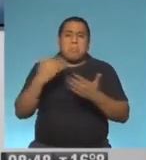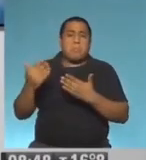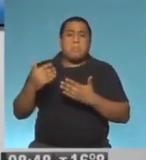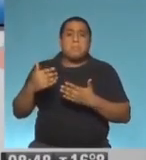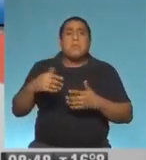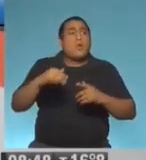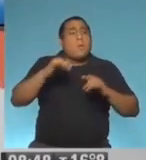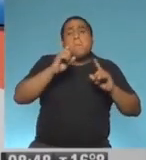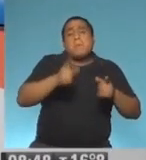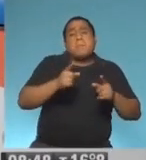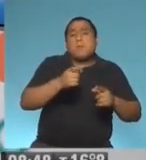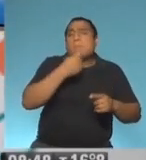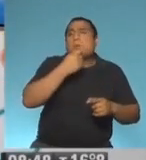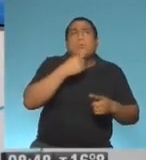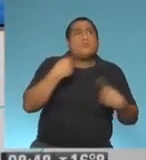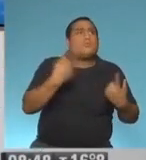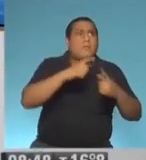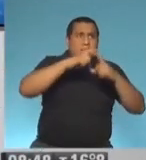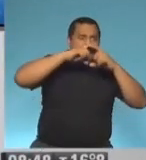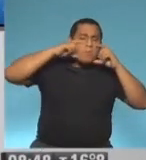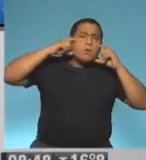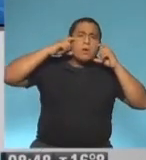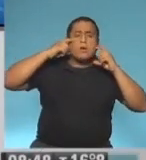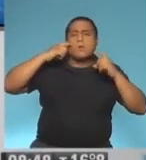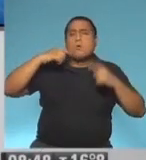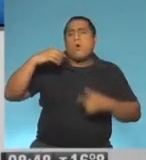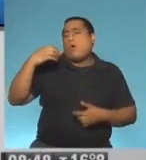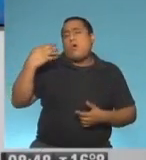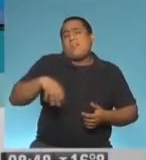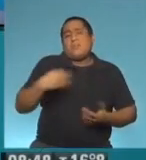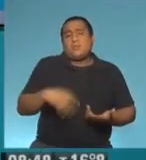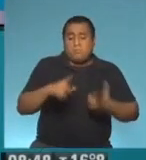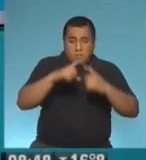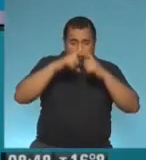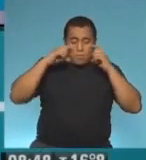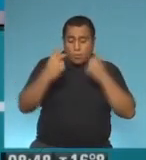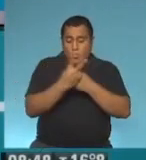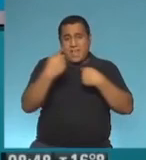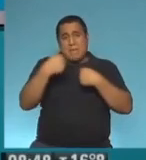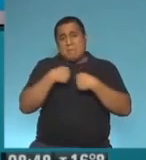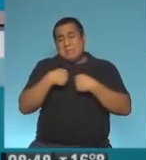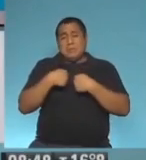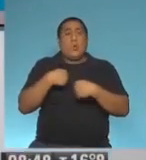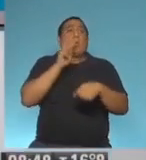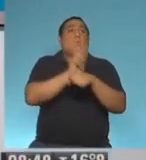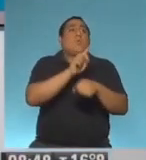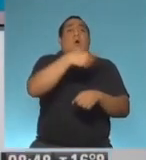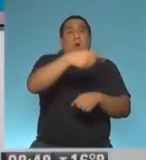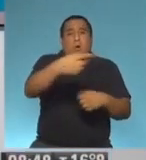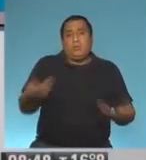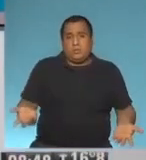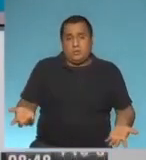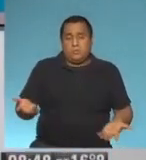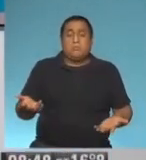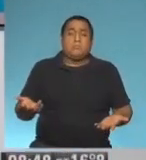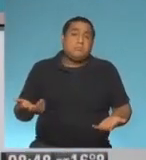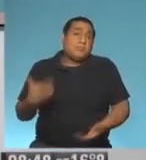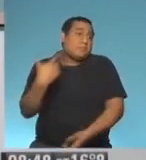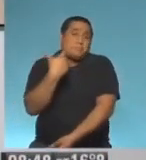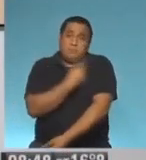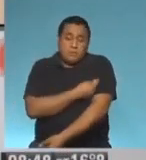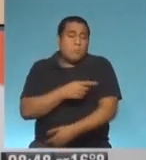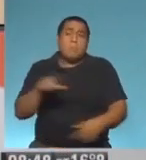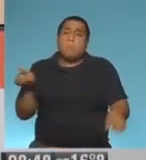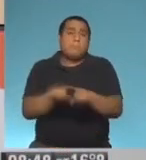el tapaboca sería casi pediría el ejemplo más cercano porque el tapaboca no me cuida ni si no que yo estoy cuidando al otro y en el tema de la vacuna